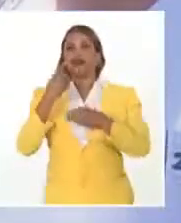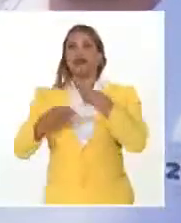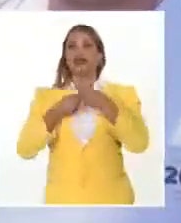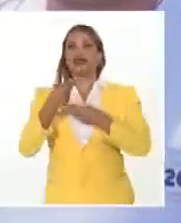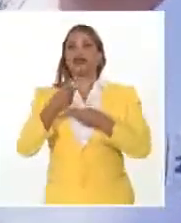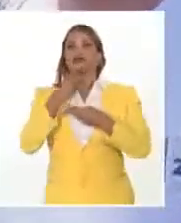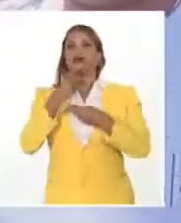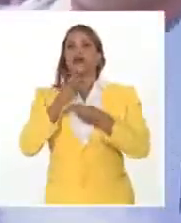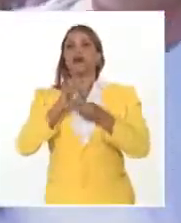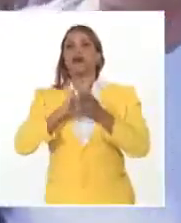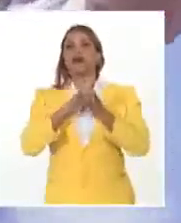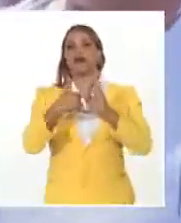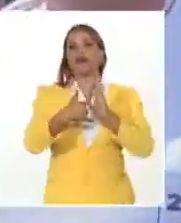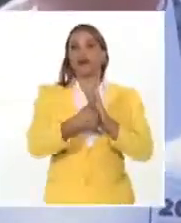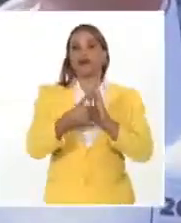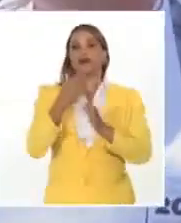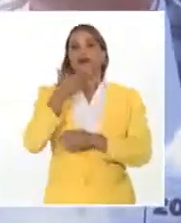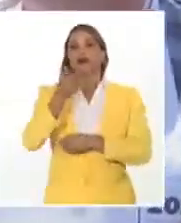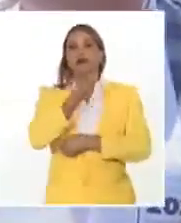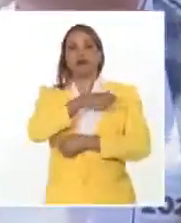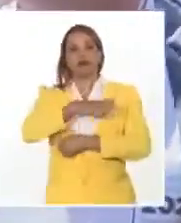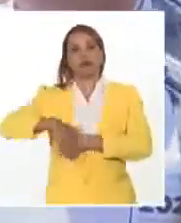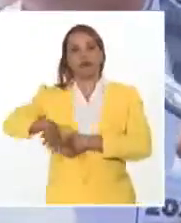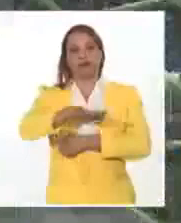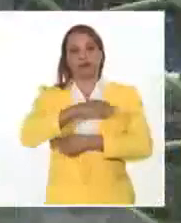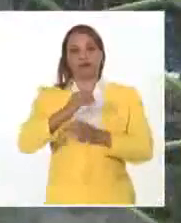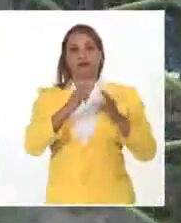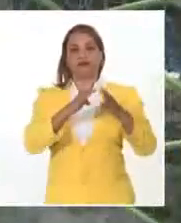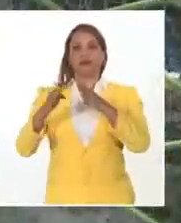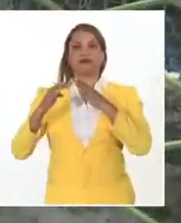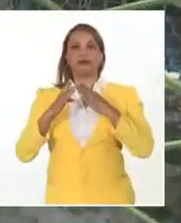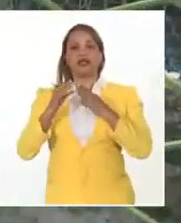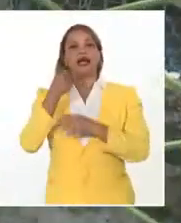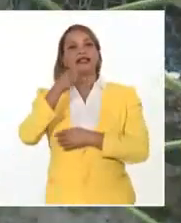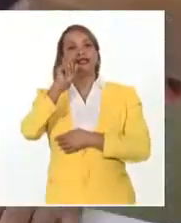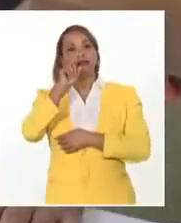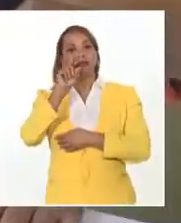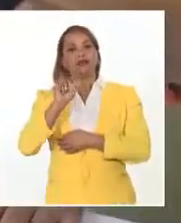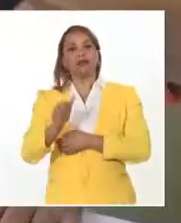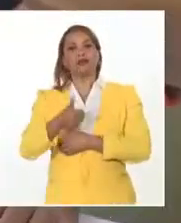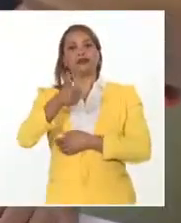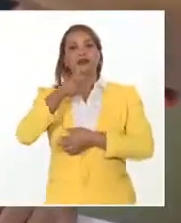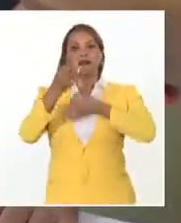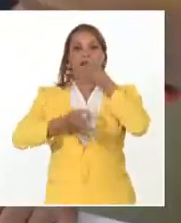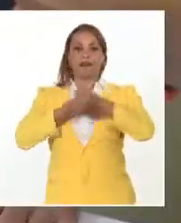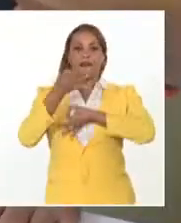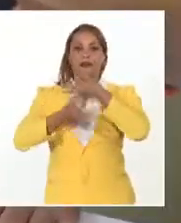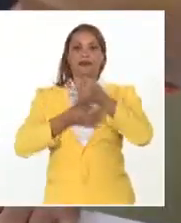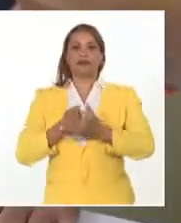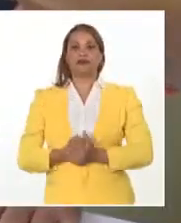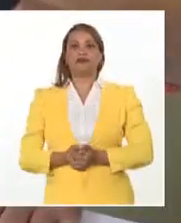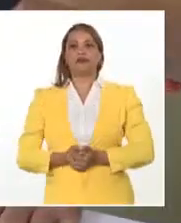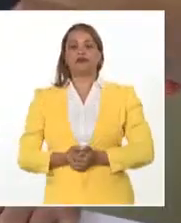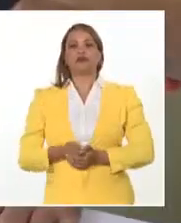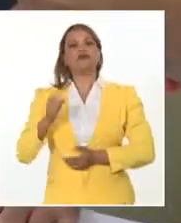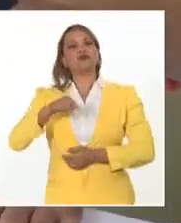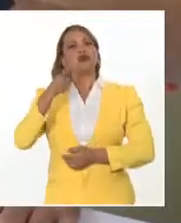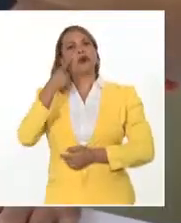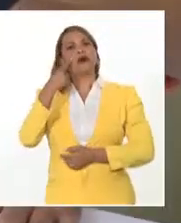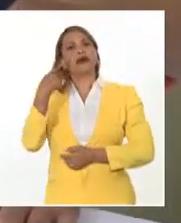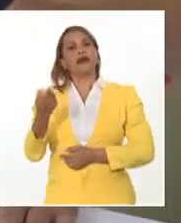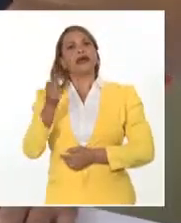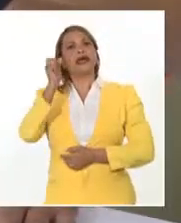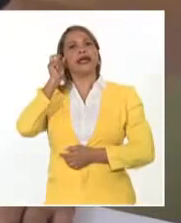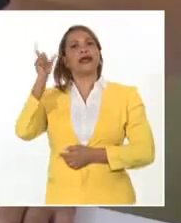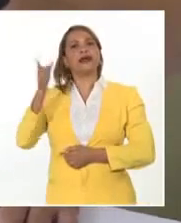y el de la comunidad. Al finalizar su visita, el presidente cubano dejó sus impresiones. Aquí está la experiencia, la luz, el ejemplo y